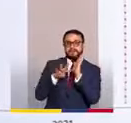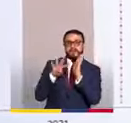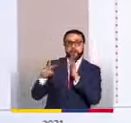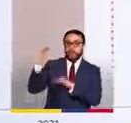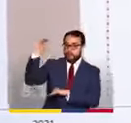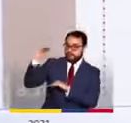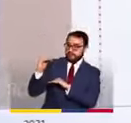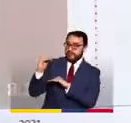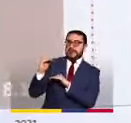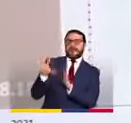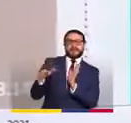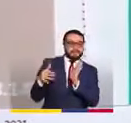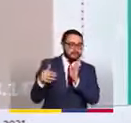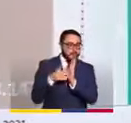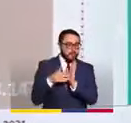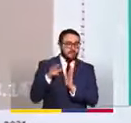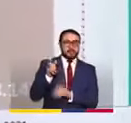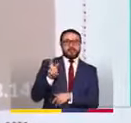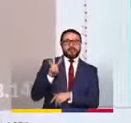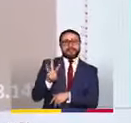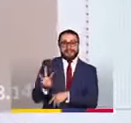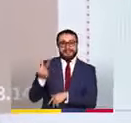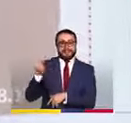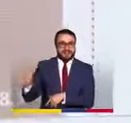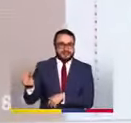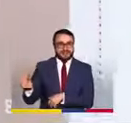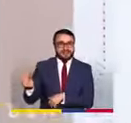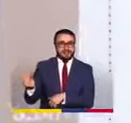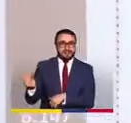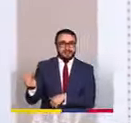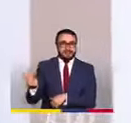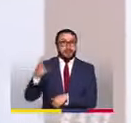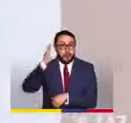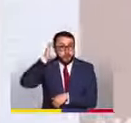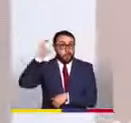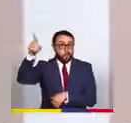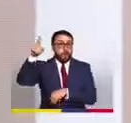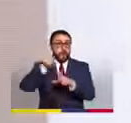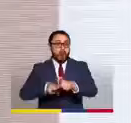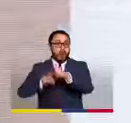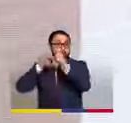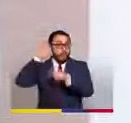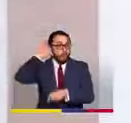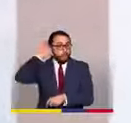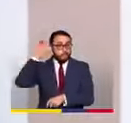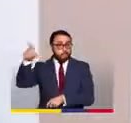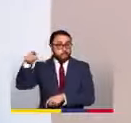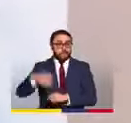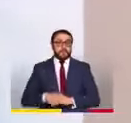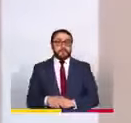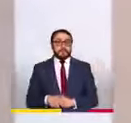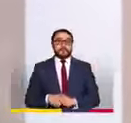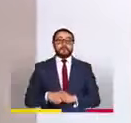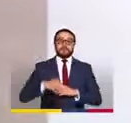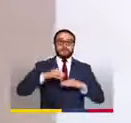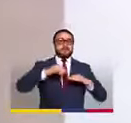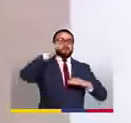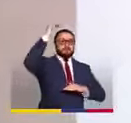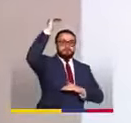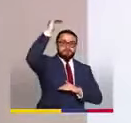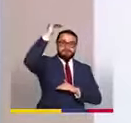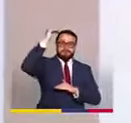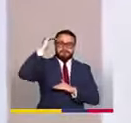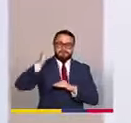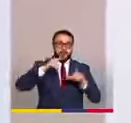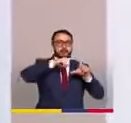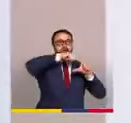2024 a 5.833 en La Guajira. Pues la reducción es sustancial, es